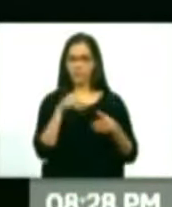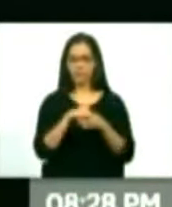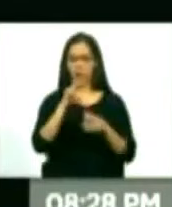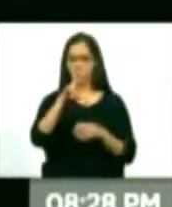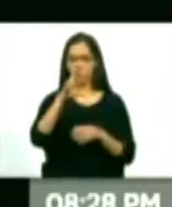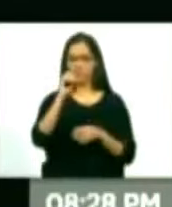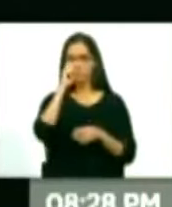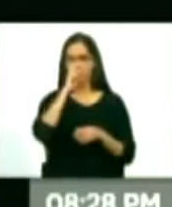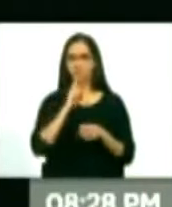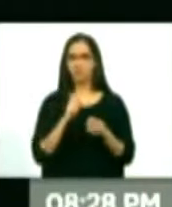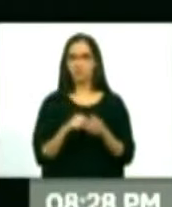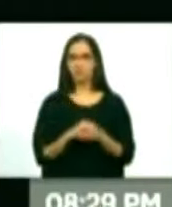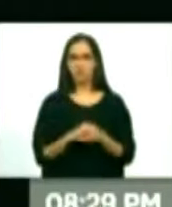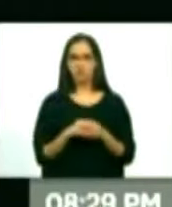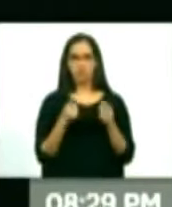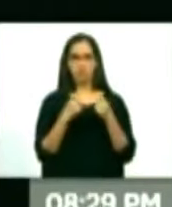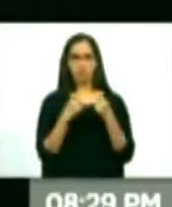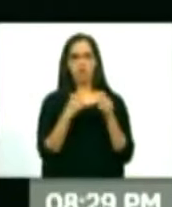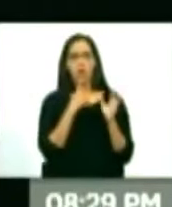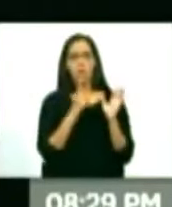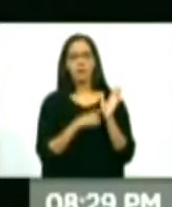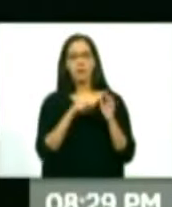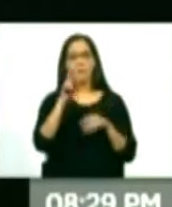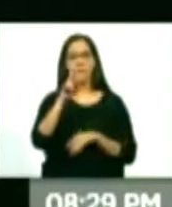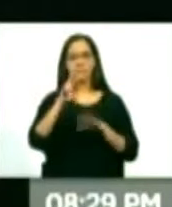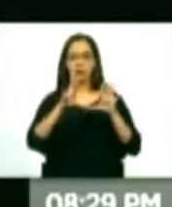30, estuviera cumpliendo 28 años yo ahorita